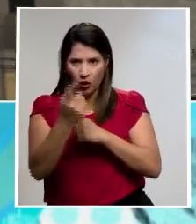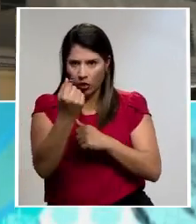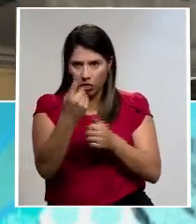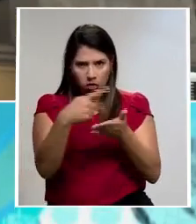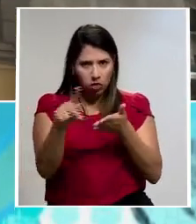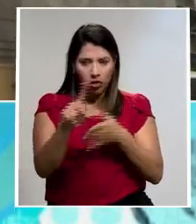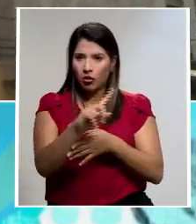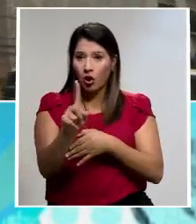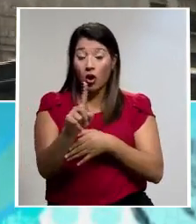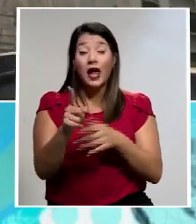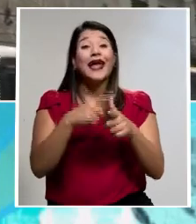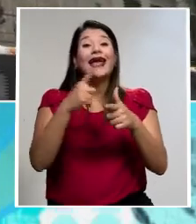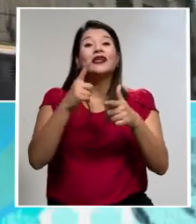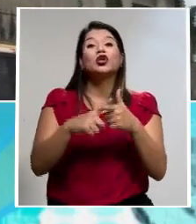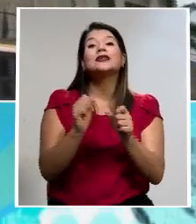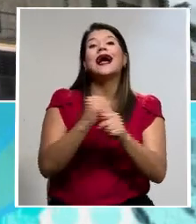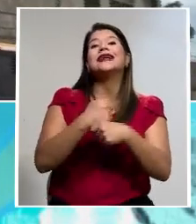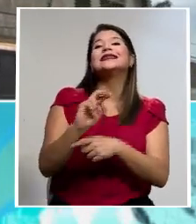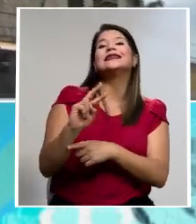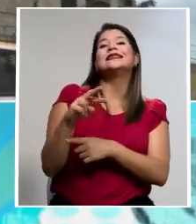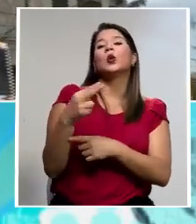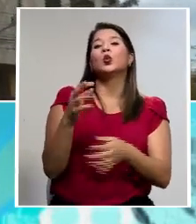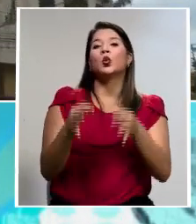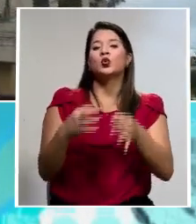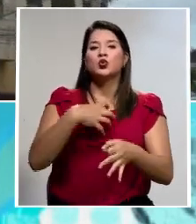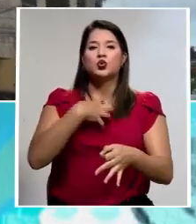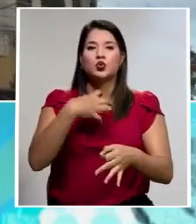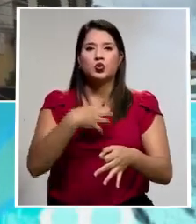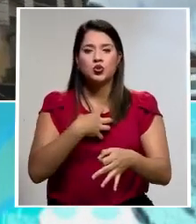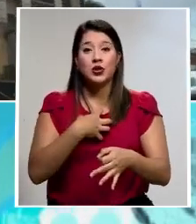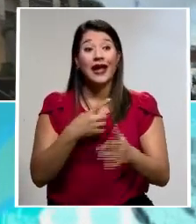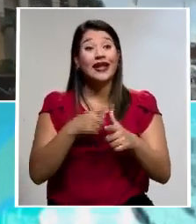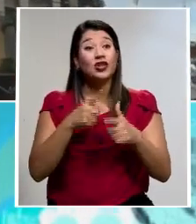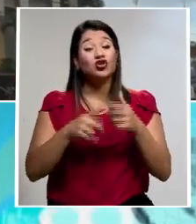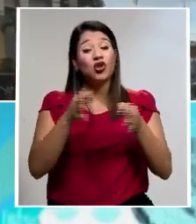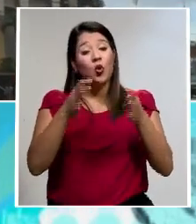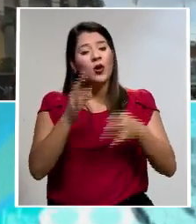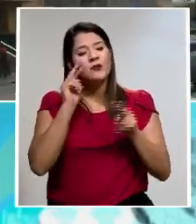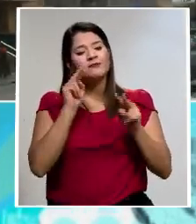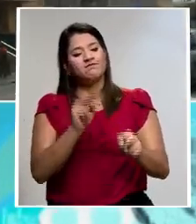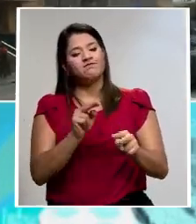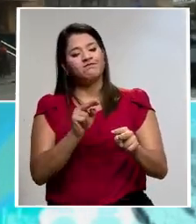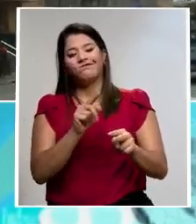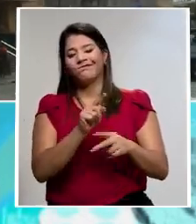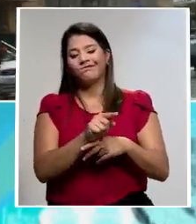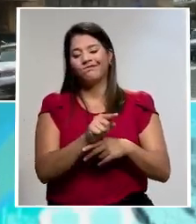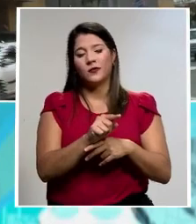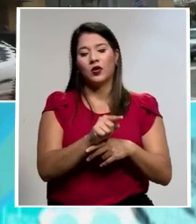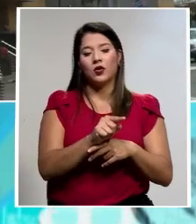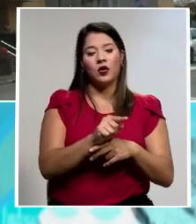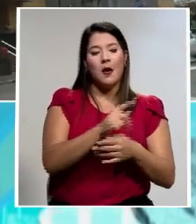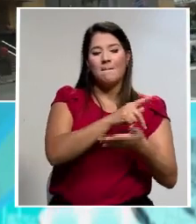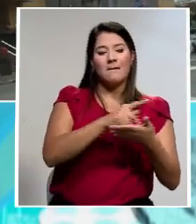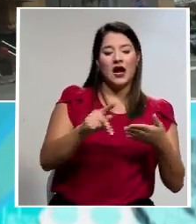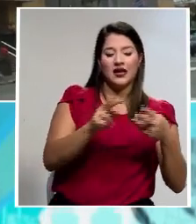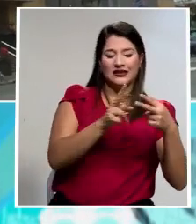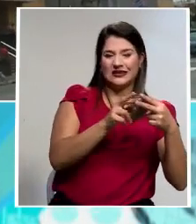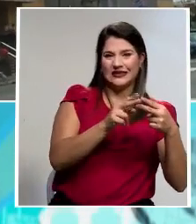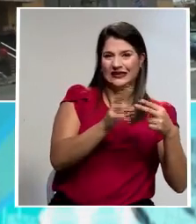del proceso, es decir, de fugarse del país y de obstaculización de la investigación, y que entonces declara